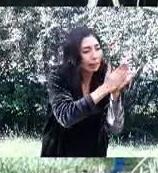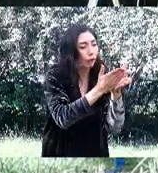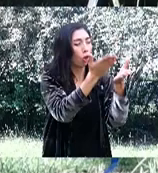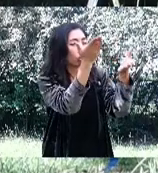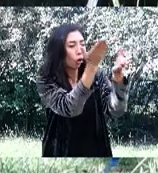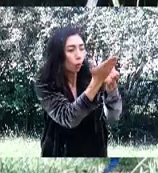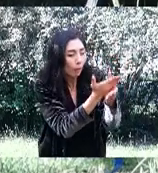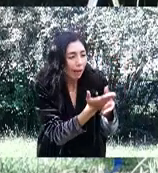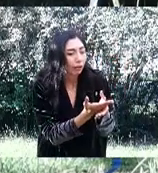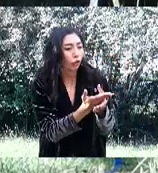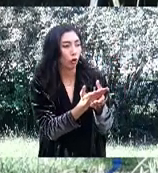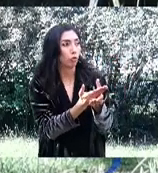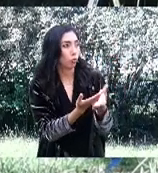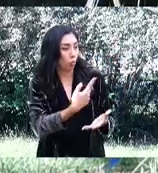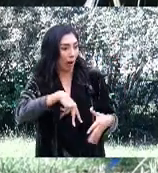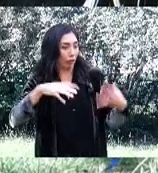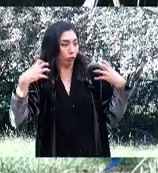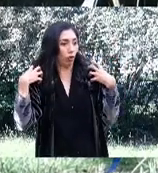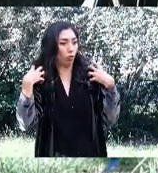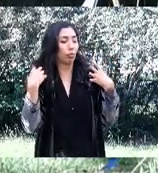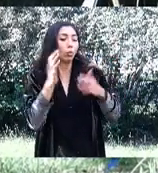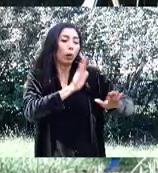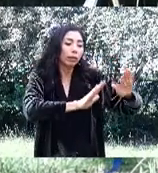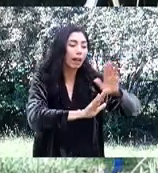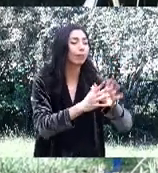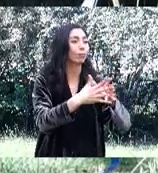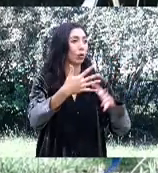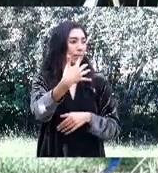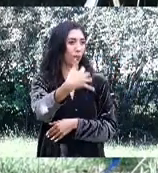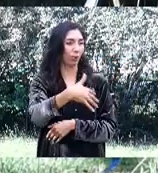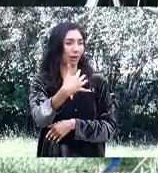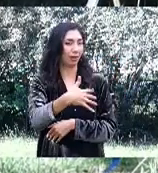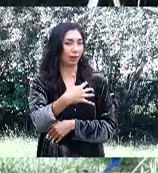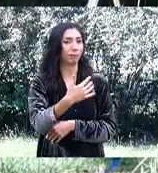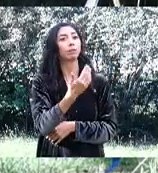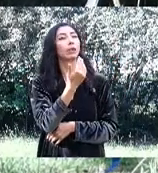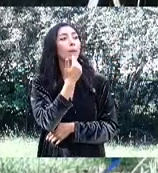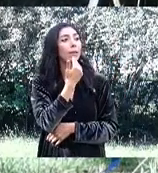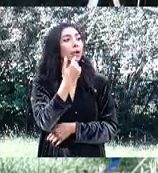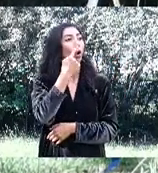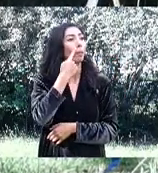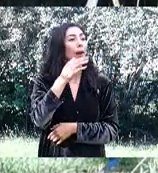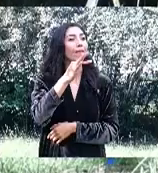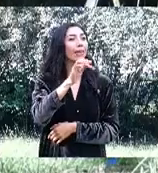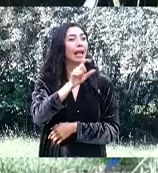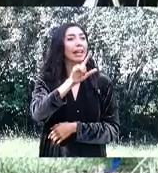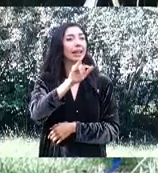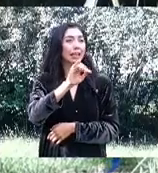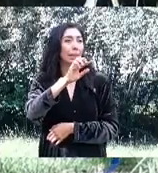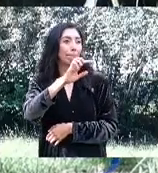nosotros desarrollado es mu muy importante y como también Felipe desde la dirección de museografía